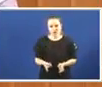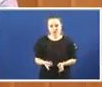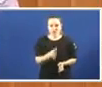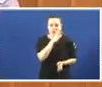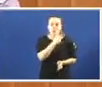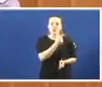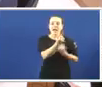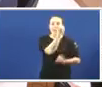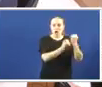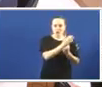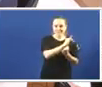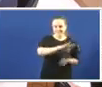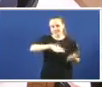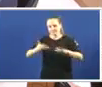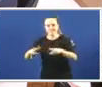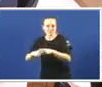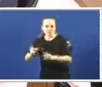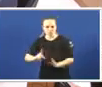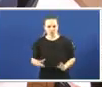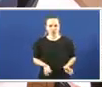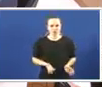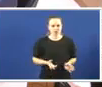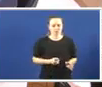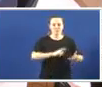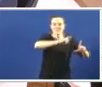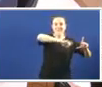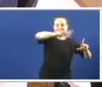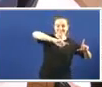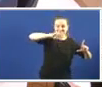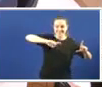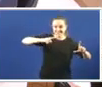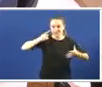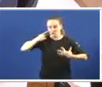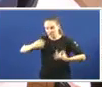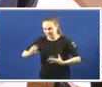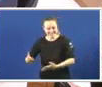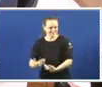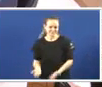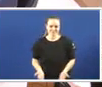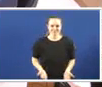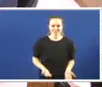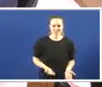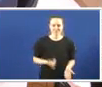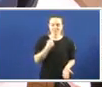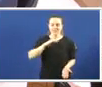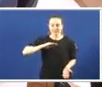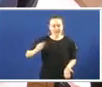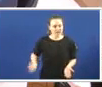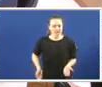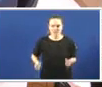micro. Das estadísticas á realidade da xente. Temos o mesmo nivel de riqueza, pero está